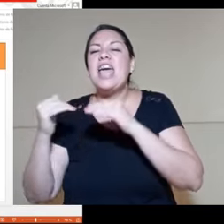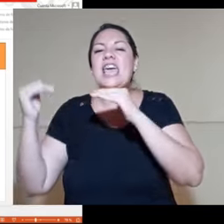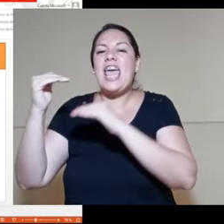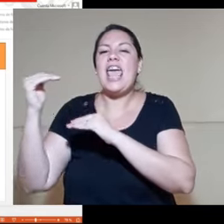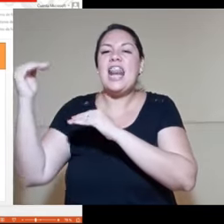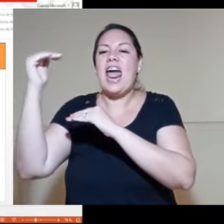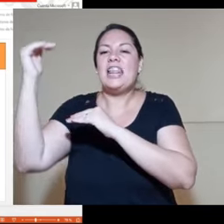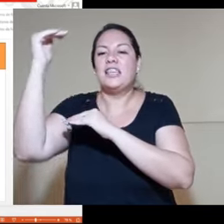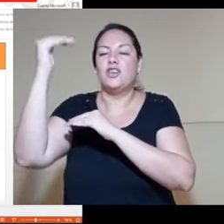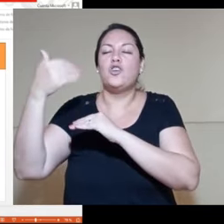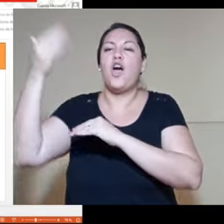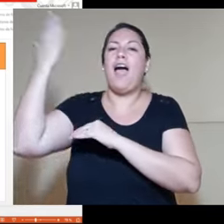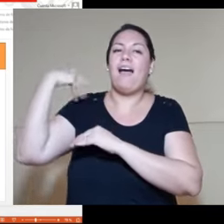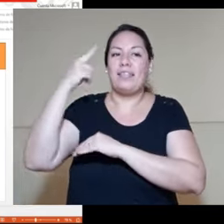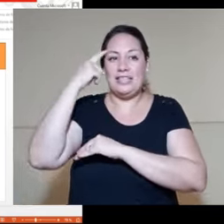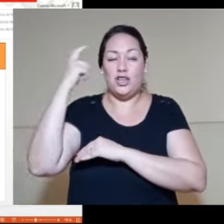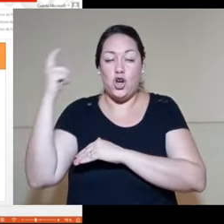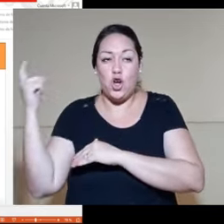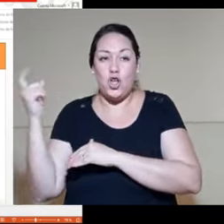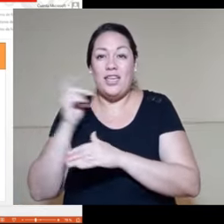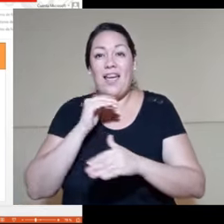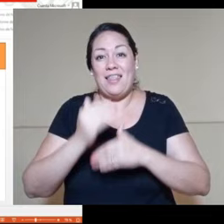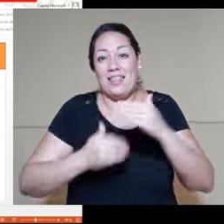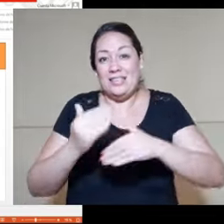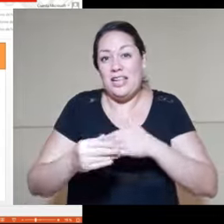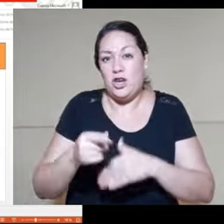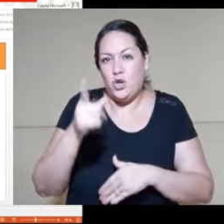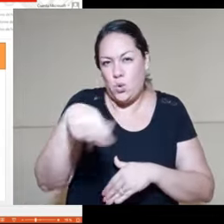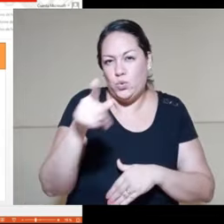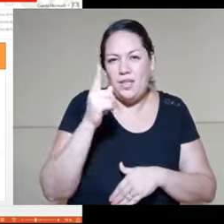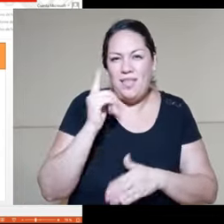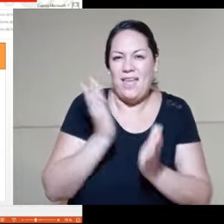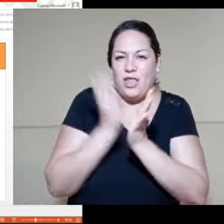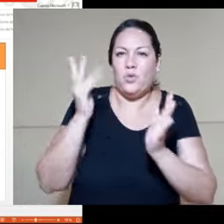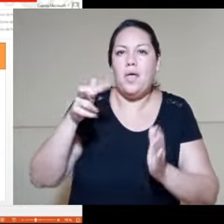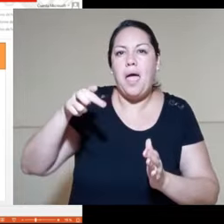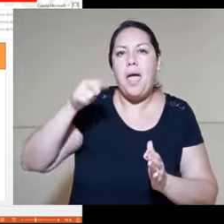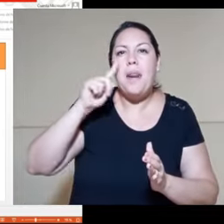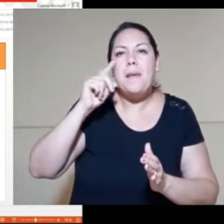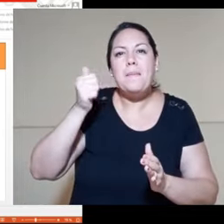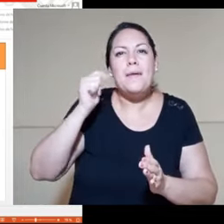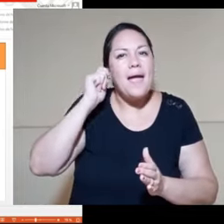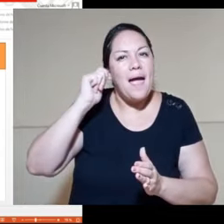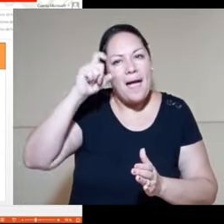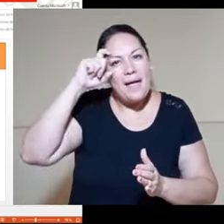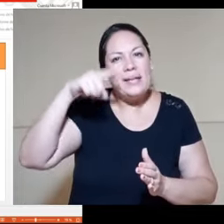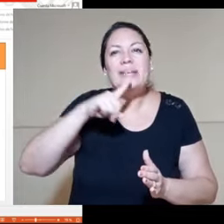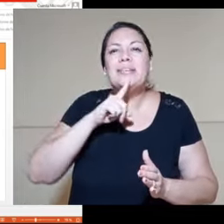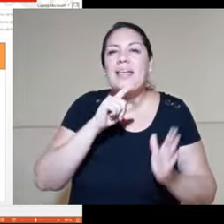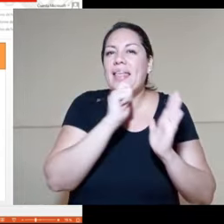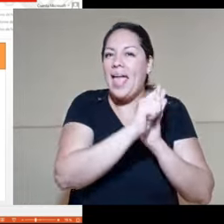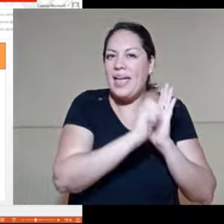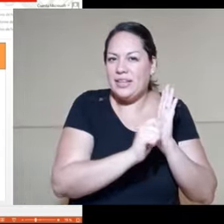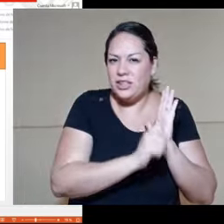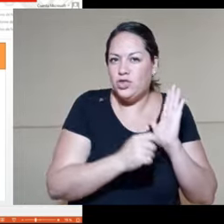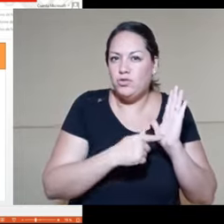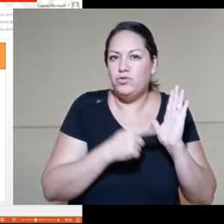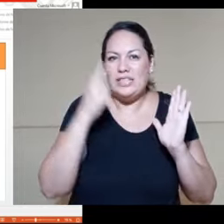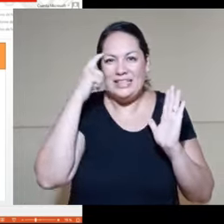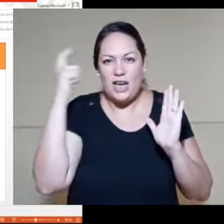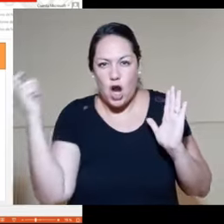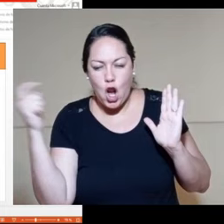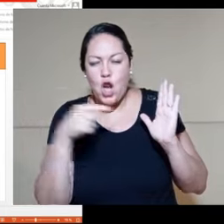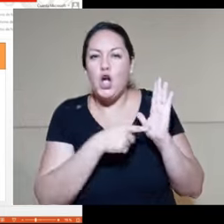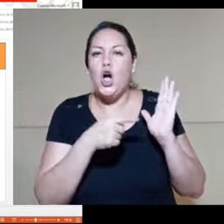se empieza a jerarquizar. Si ustedes han estudiado con la profesora Bate, Psicología del Desarrollo, habrán visto a Piaget. Y